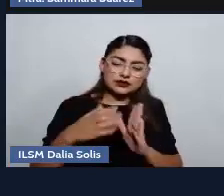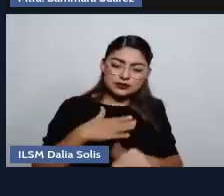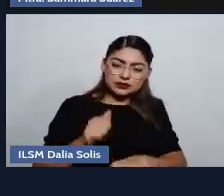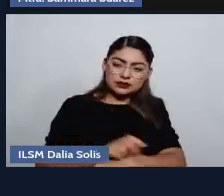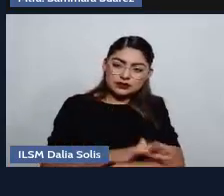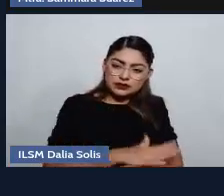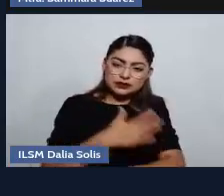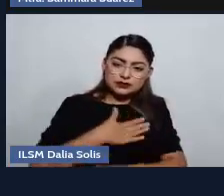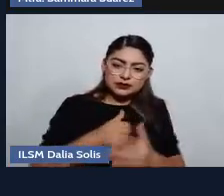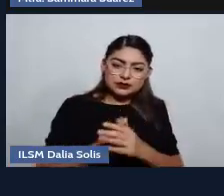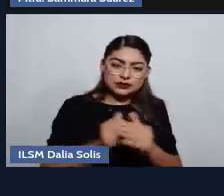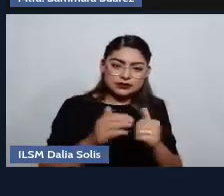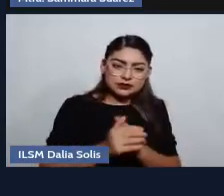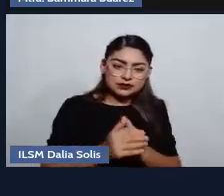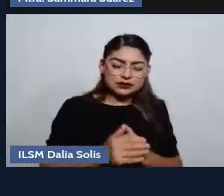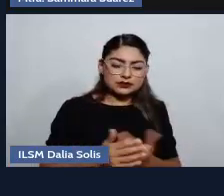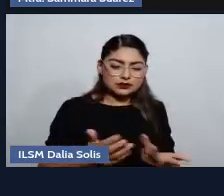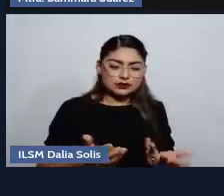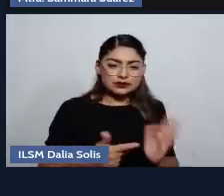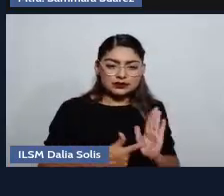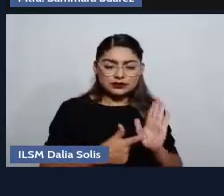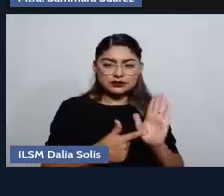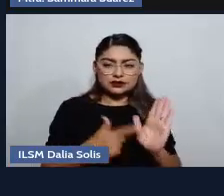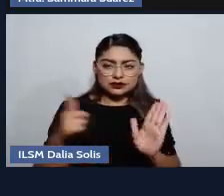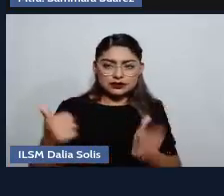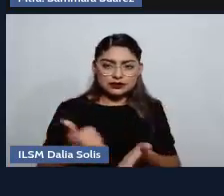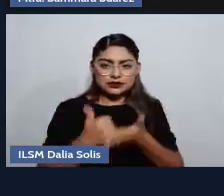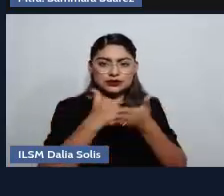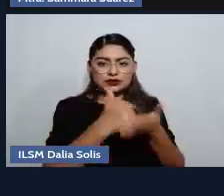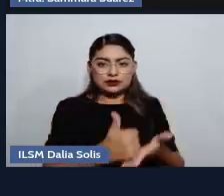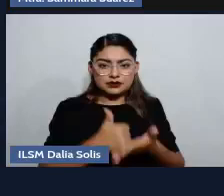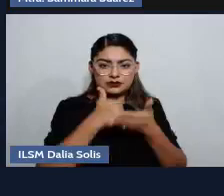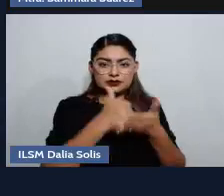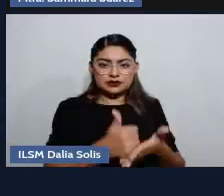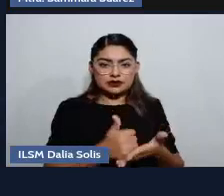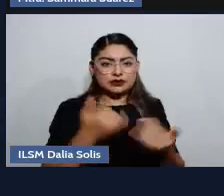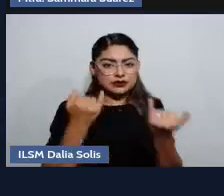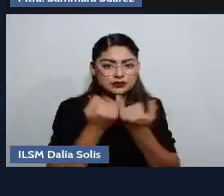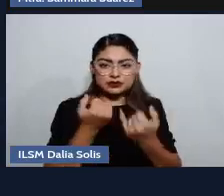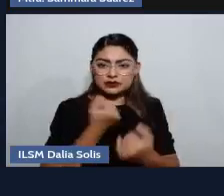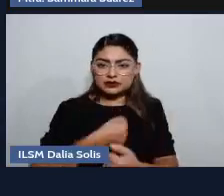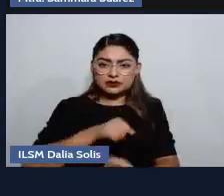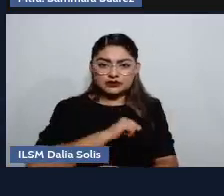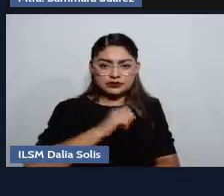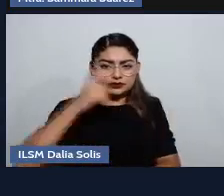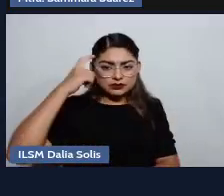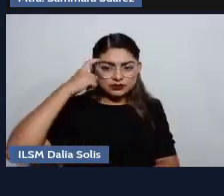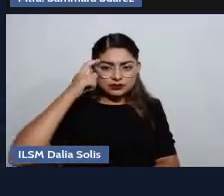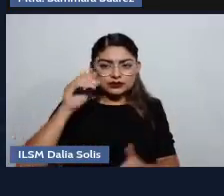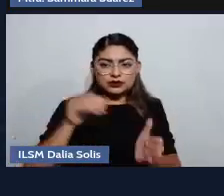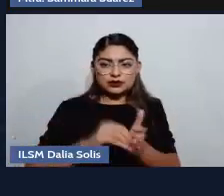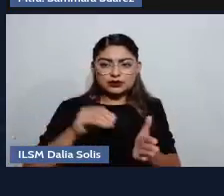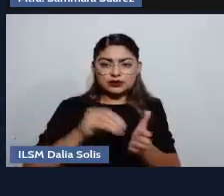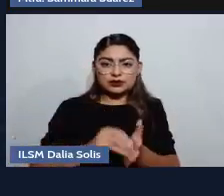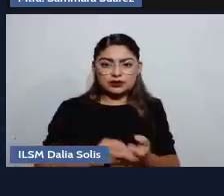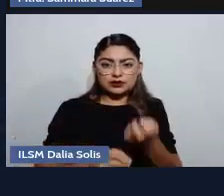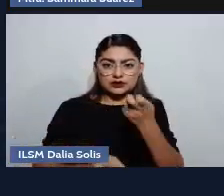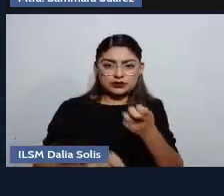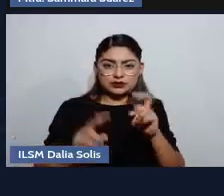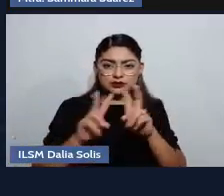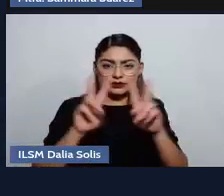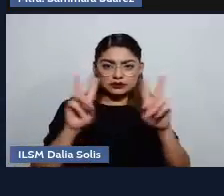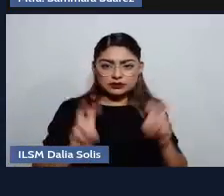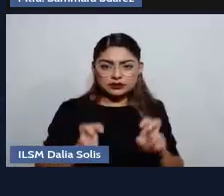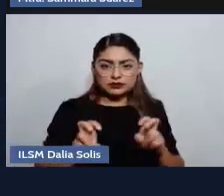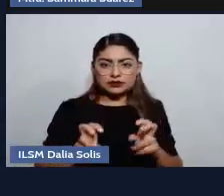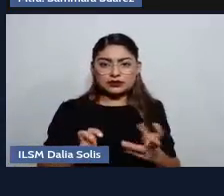tus miedos, y él te da herramientas. O sea, la salud mental sigue siendo uno de los temas muy, pero muy estigmatizados